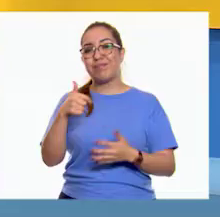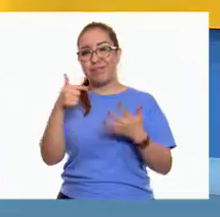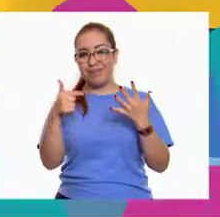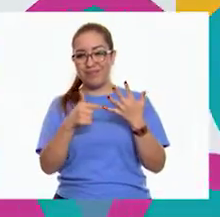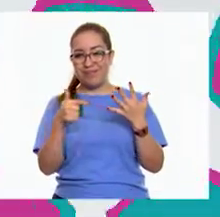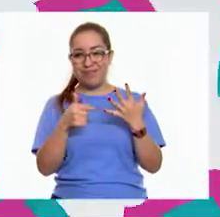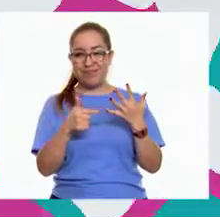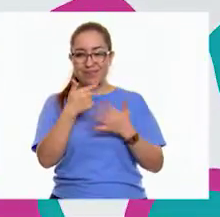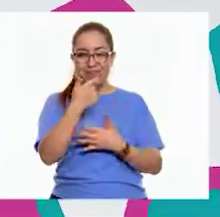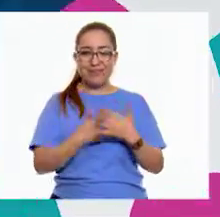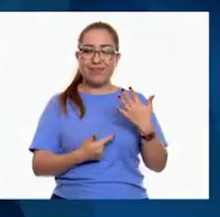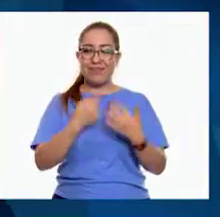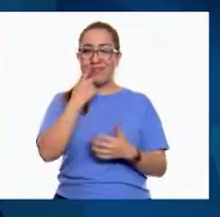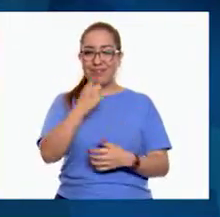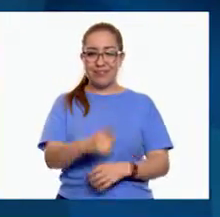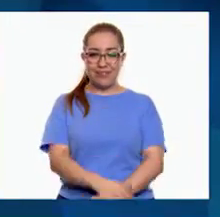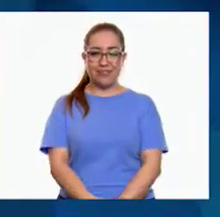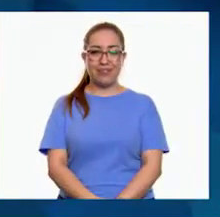vamos a verlo.